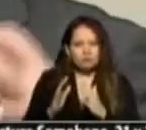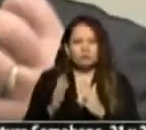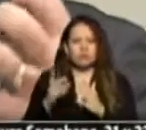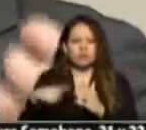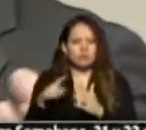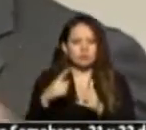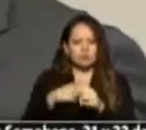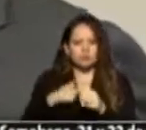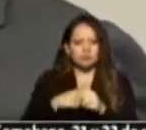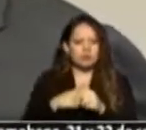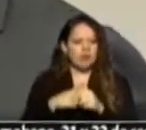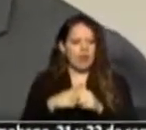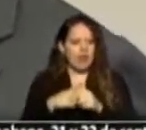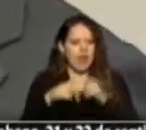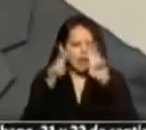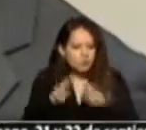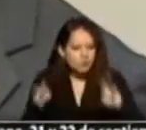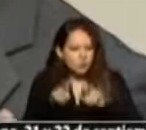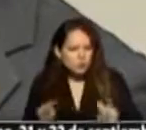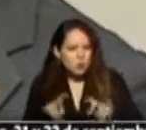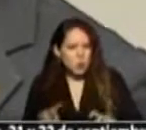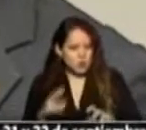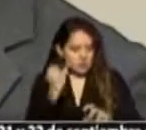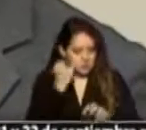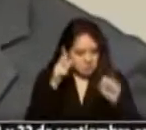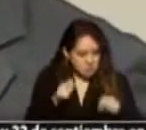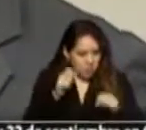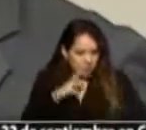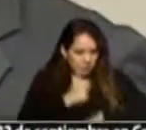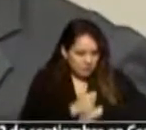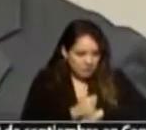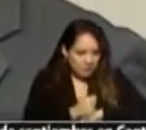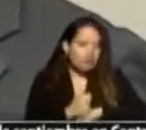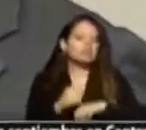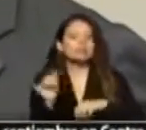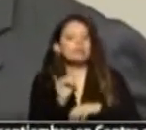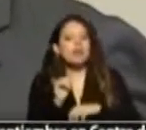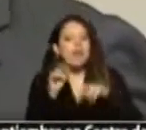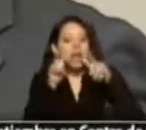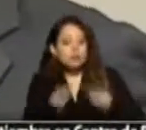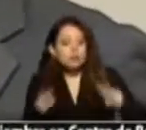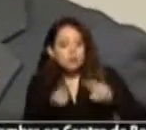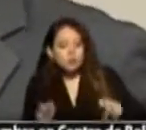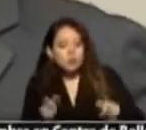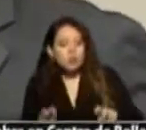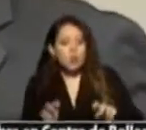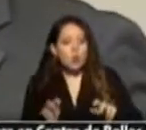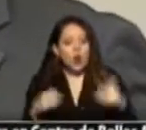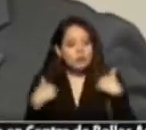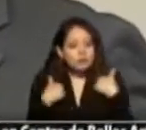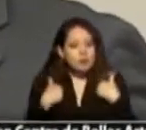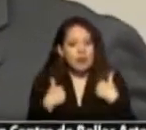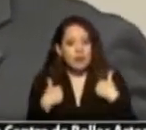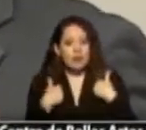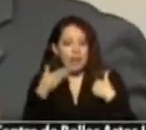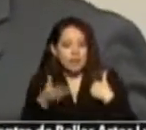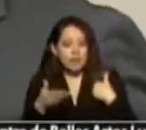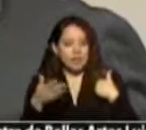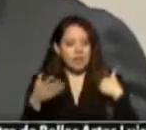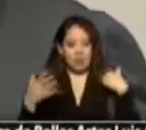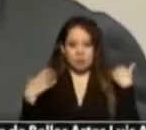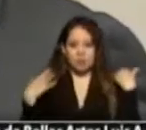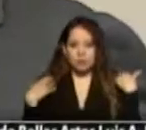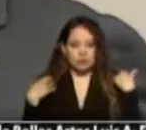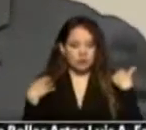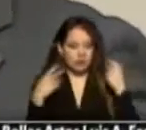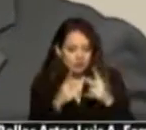viabilidad, se hacen los estudios de vida marítima, de vida marina, se hacen estudios para ver la viabilidad del proyecto. Una vez